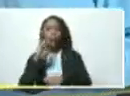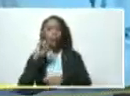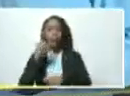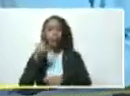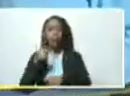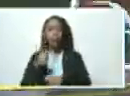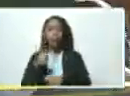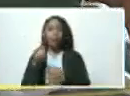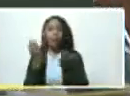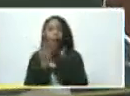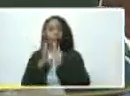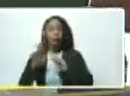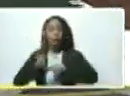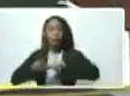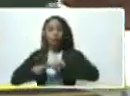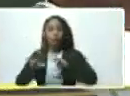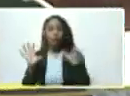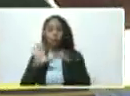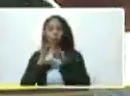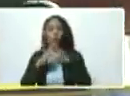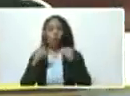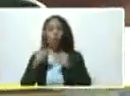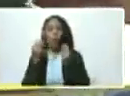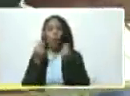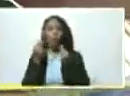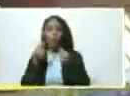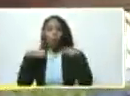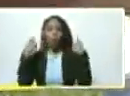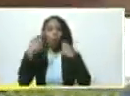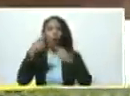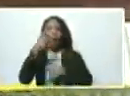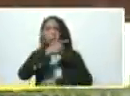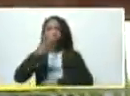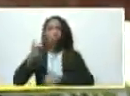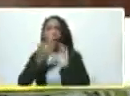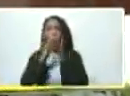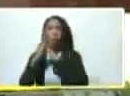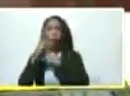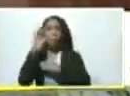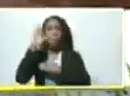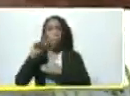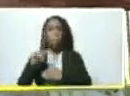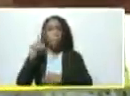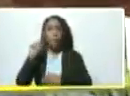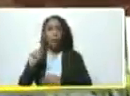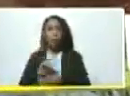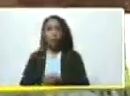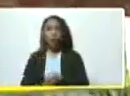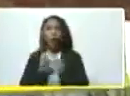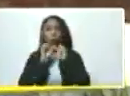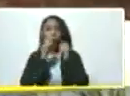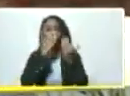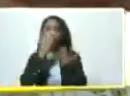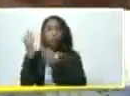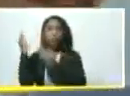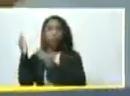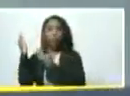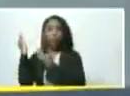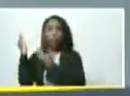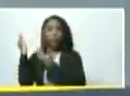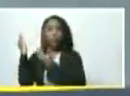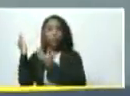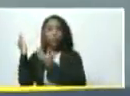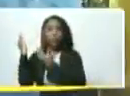bebés, y ahí enlazamos todo. Y los precios populares para la gente de la comunidad, a bajos costos. Bueno, hay que seguir así.